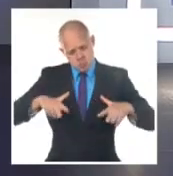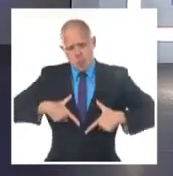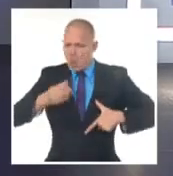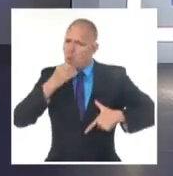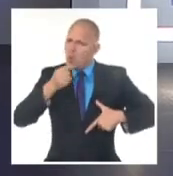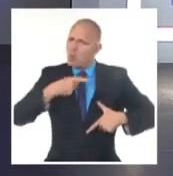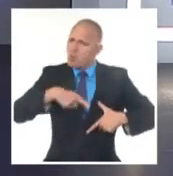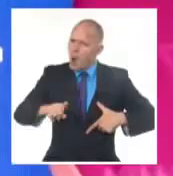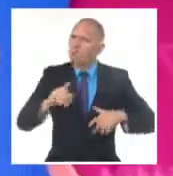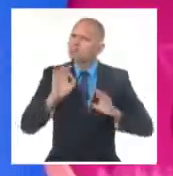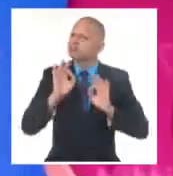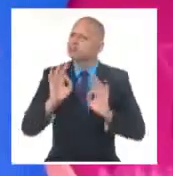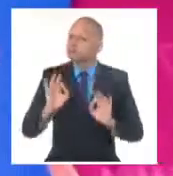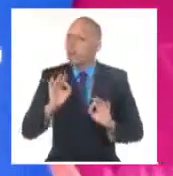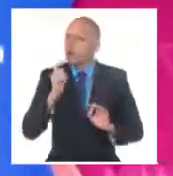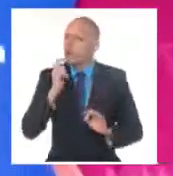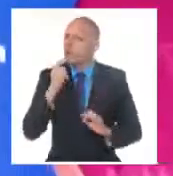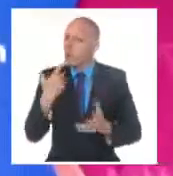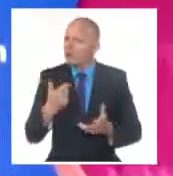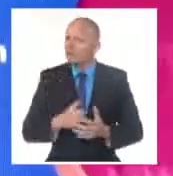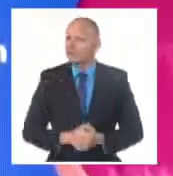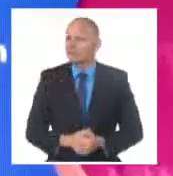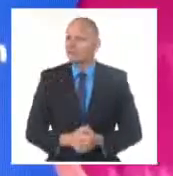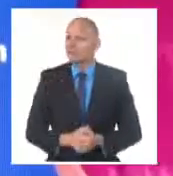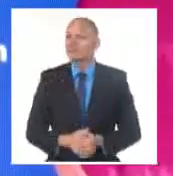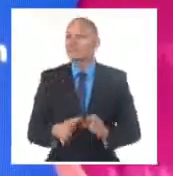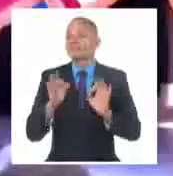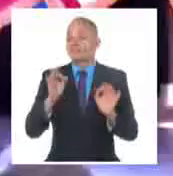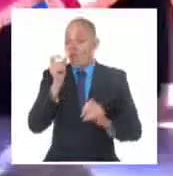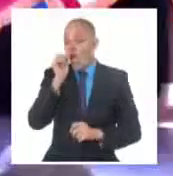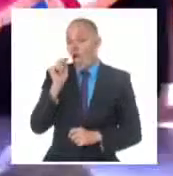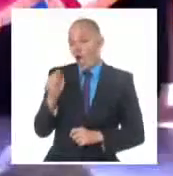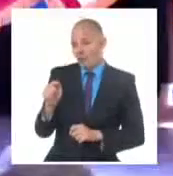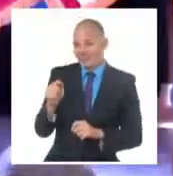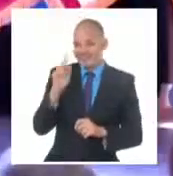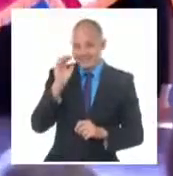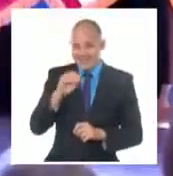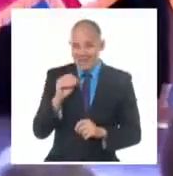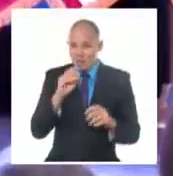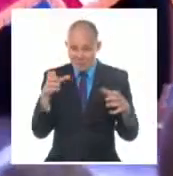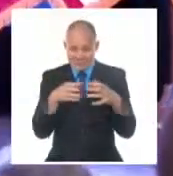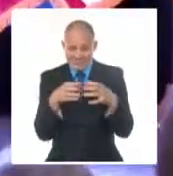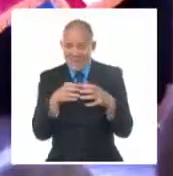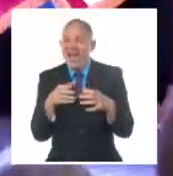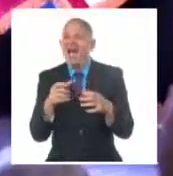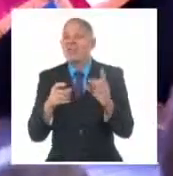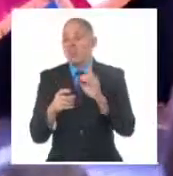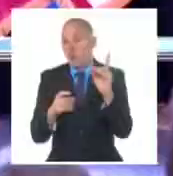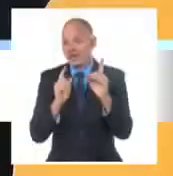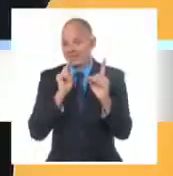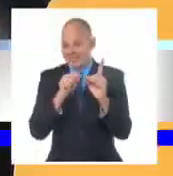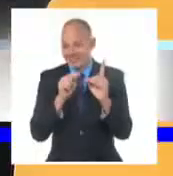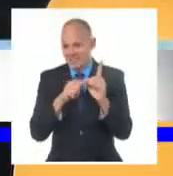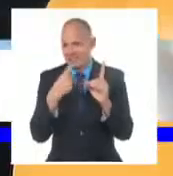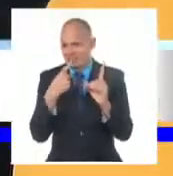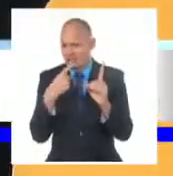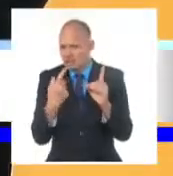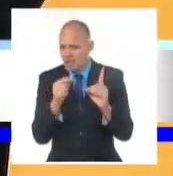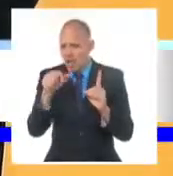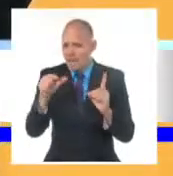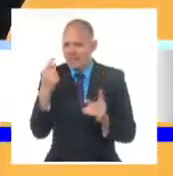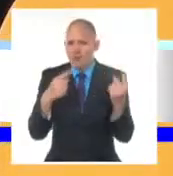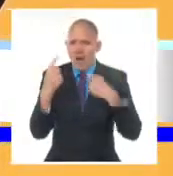de Donald Trump. Le amplio esta información. El mandatario demócrata se refirió específicamente al 500,000 de personas que escogieron a la